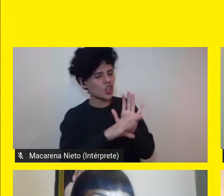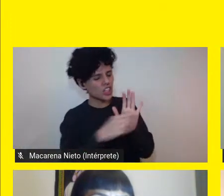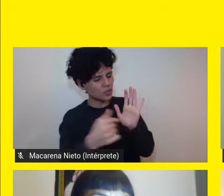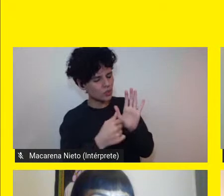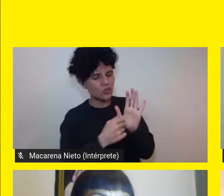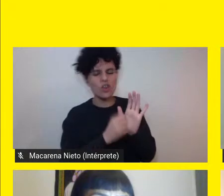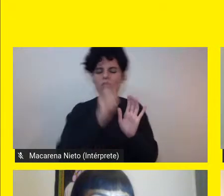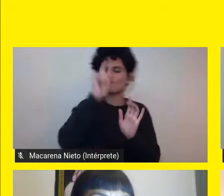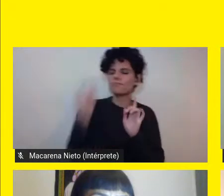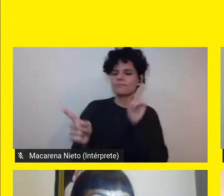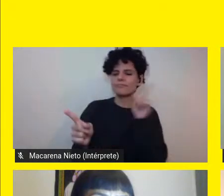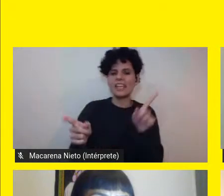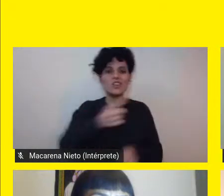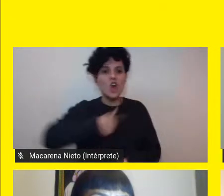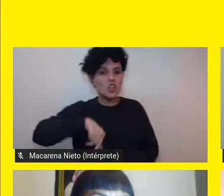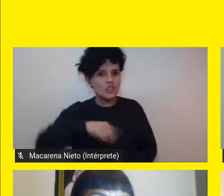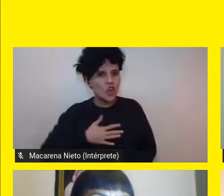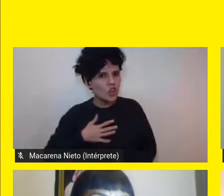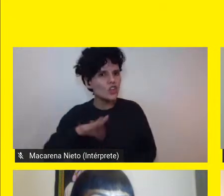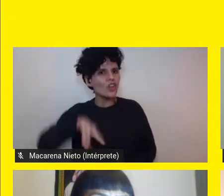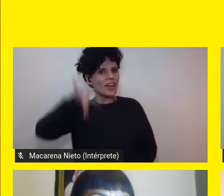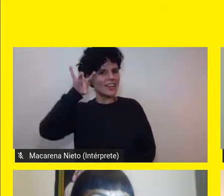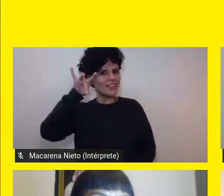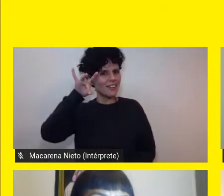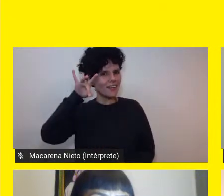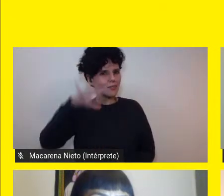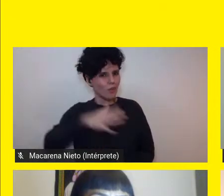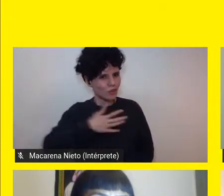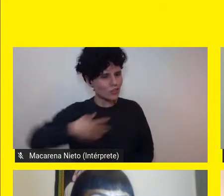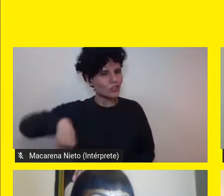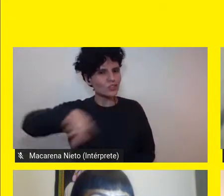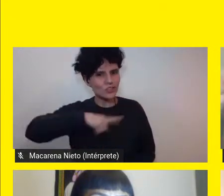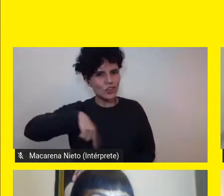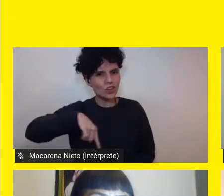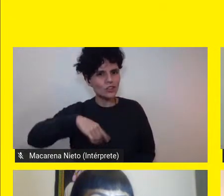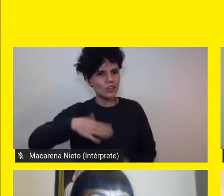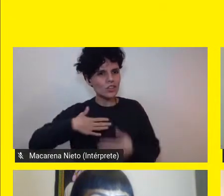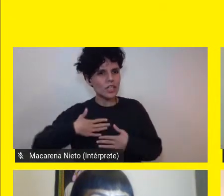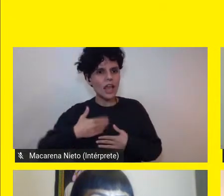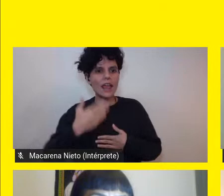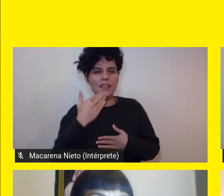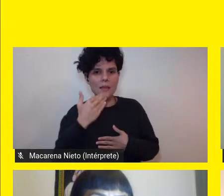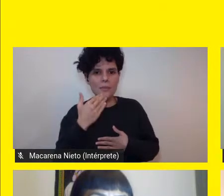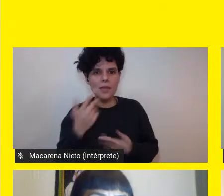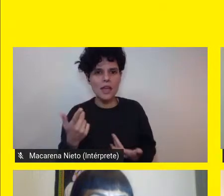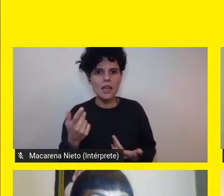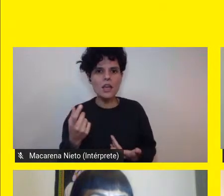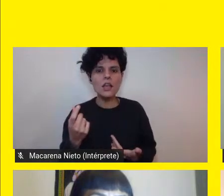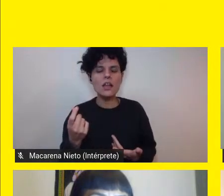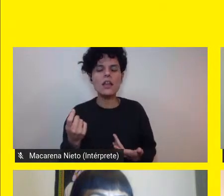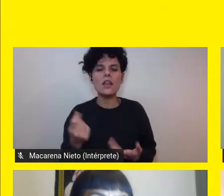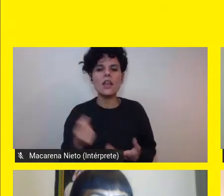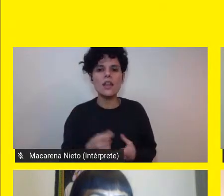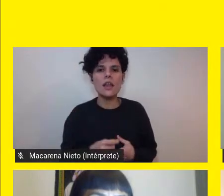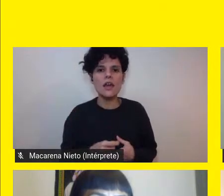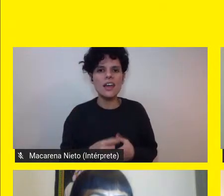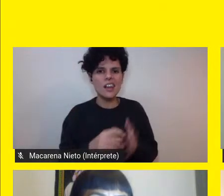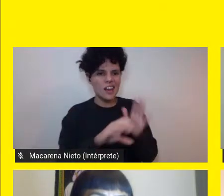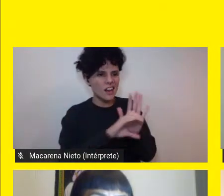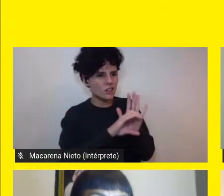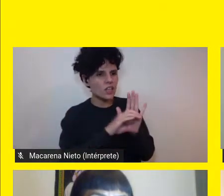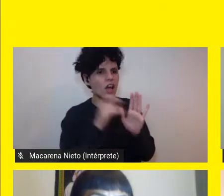ordenamiento que elijamos y un ordenamiento que permita que un eje pivotante en la